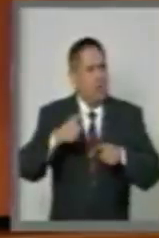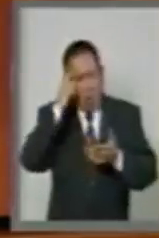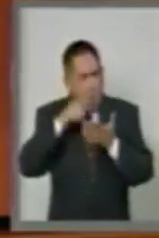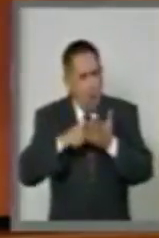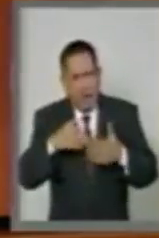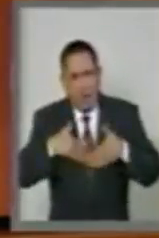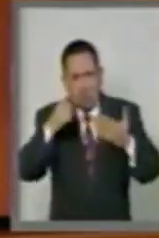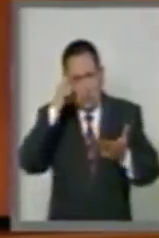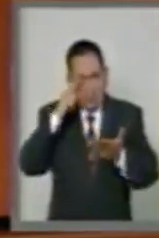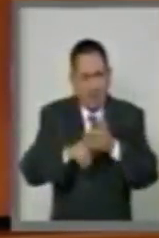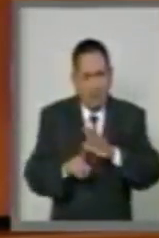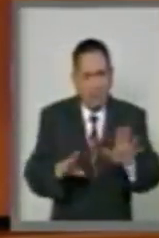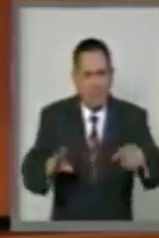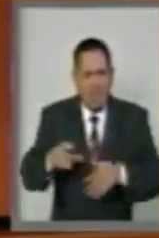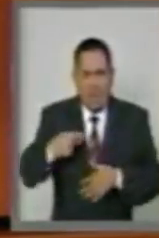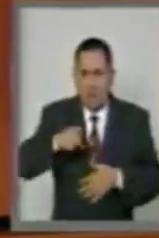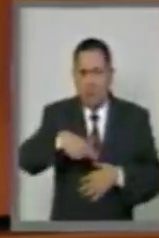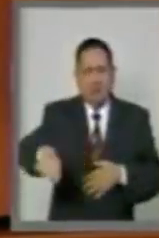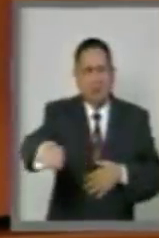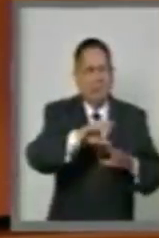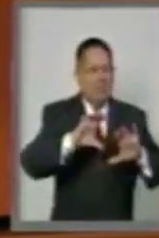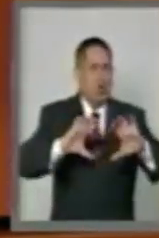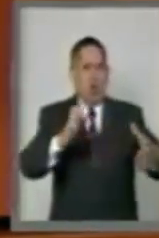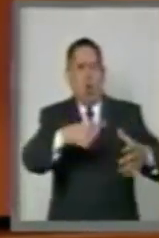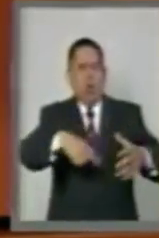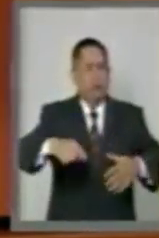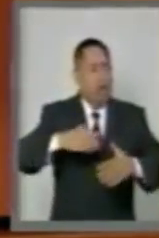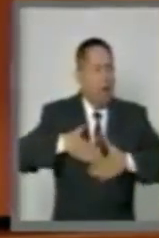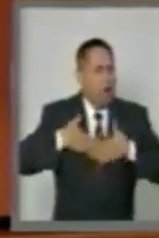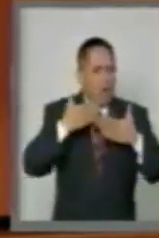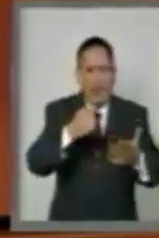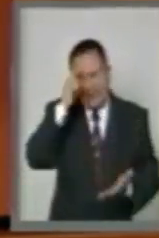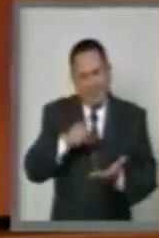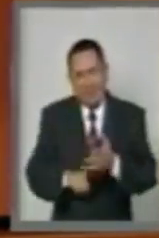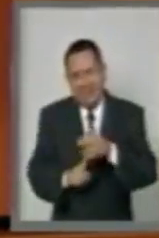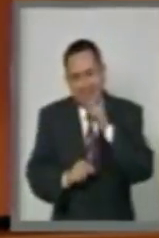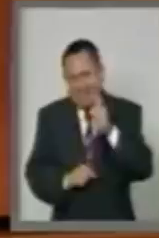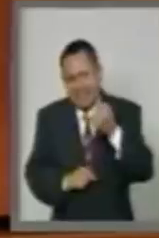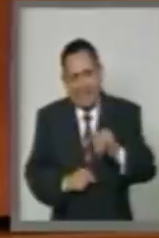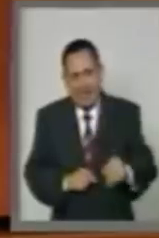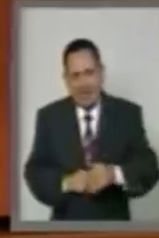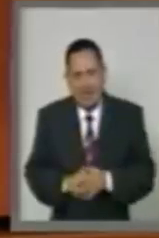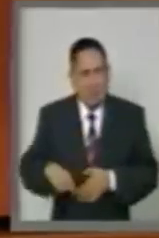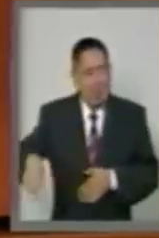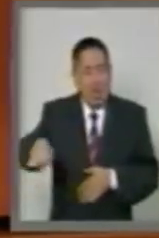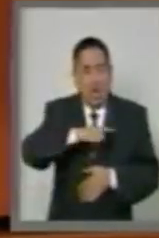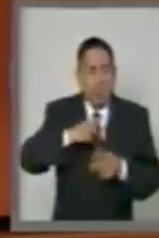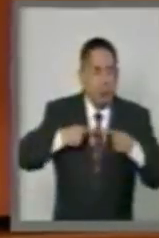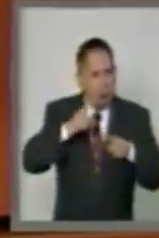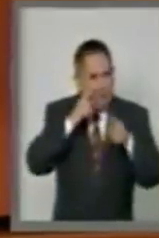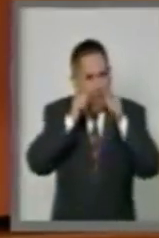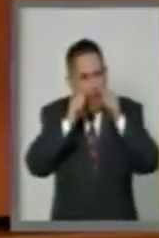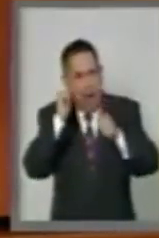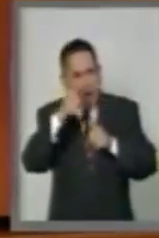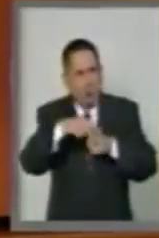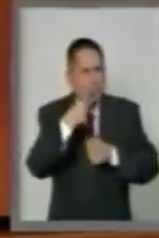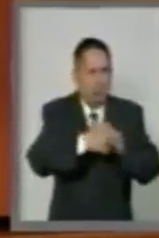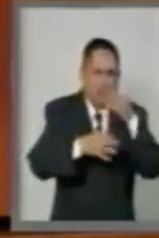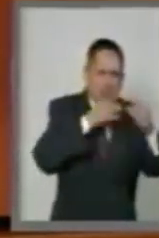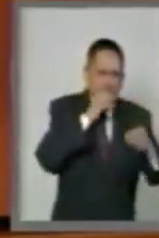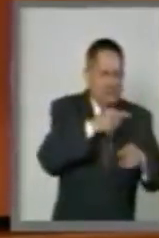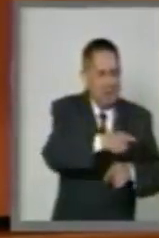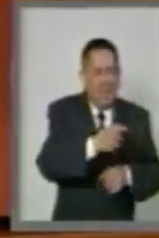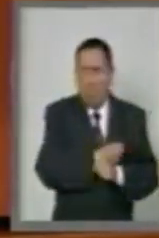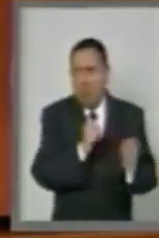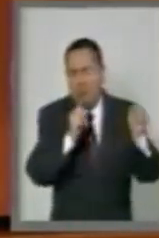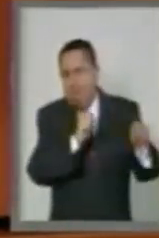ustedes, el pueblo no cree en ese Congreso, en el Senado, el pueblo no oye ya ni siquiera a los medios de comunicación,